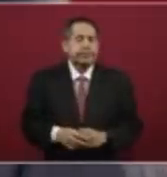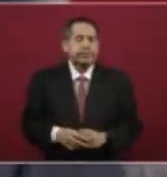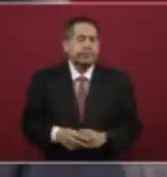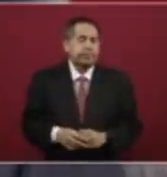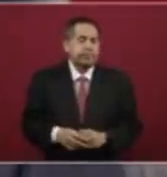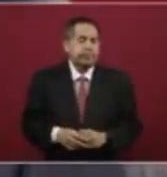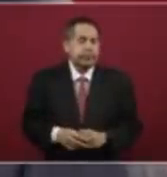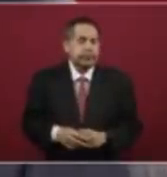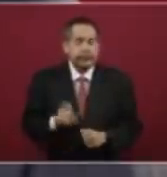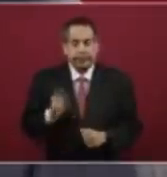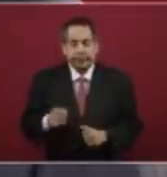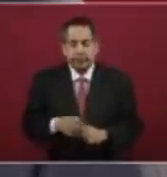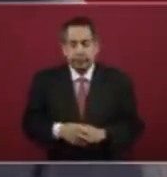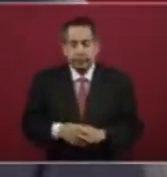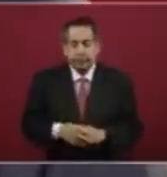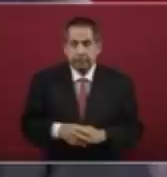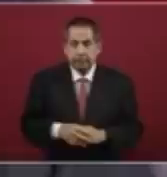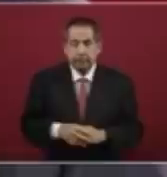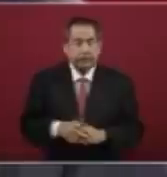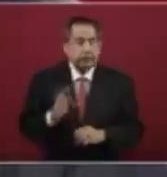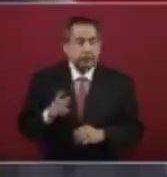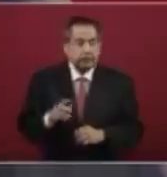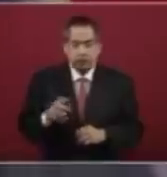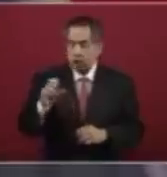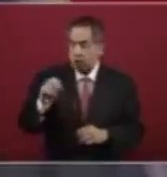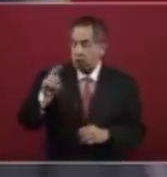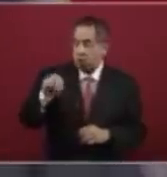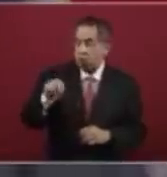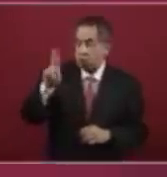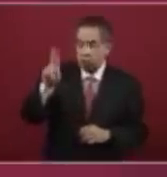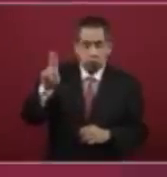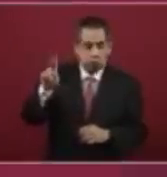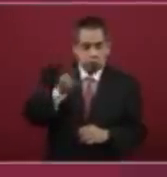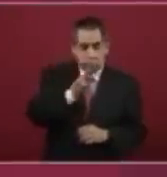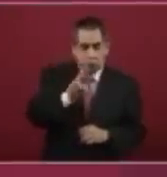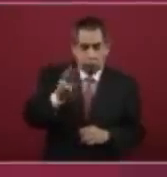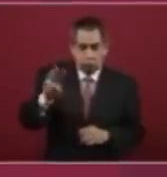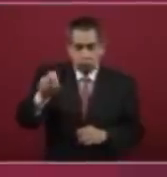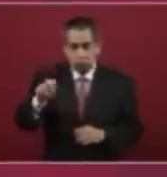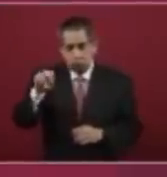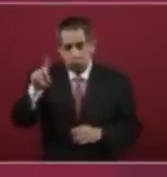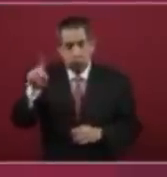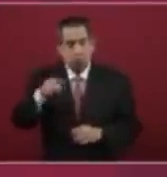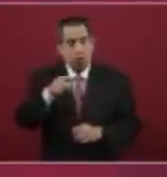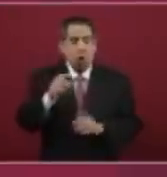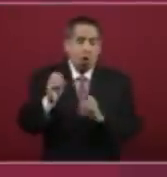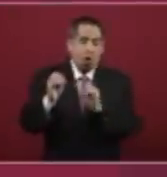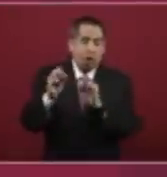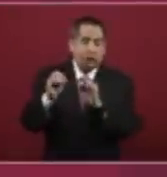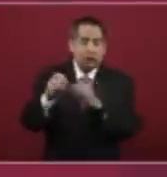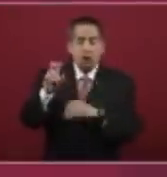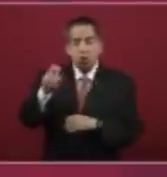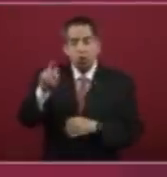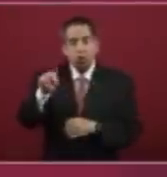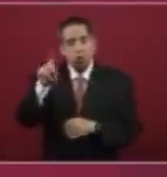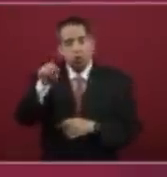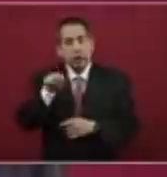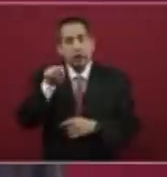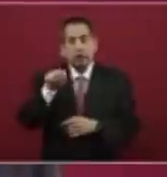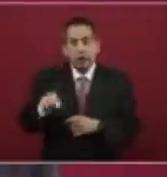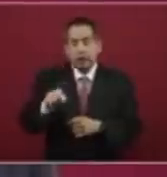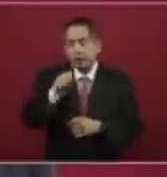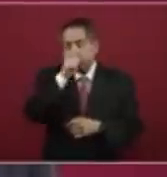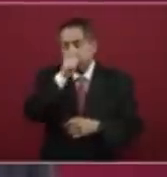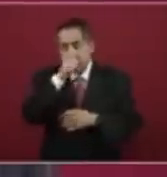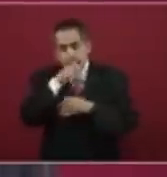que ya está en el portal de la ONU, en una de las oficinas de la ONU, el